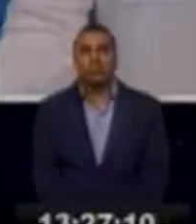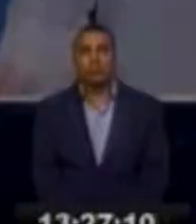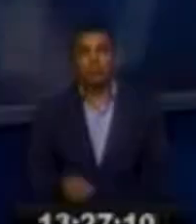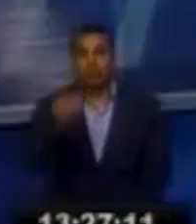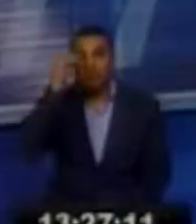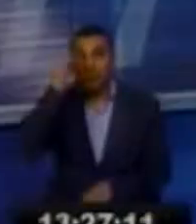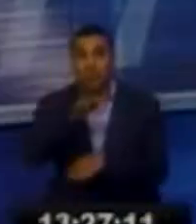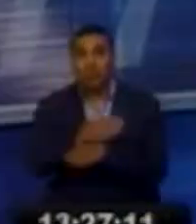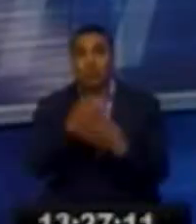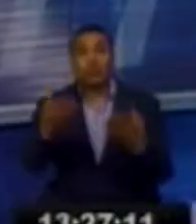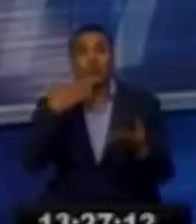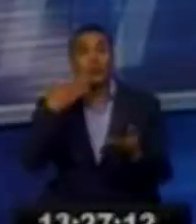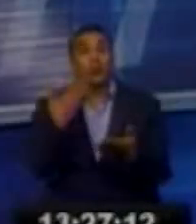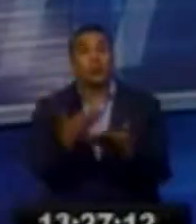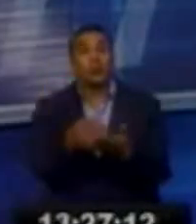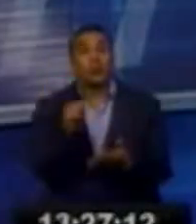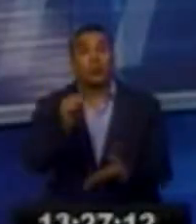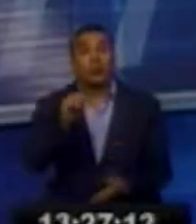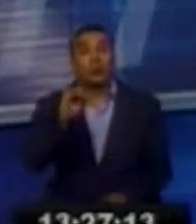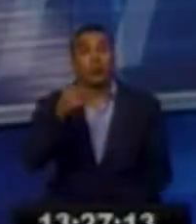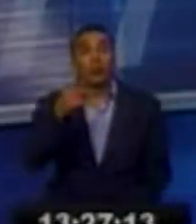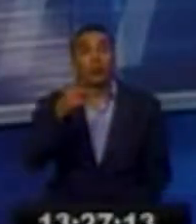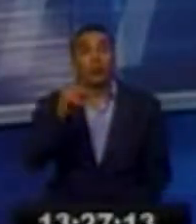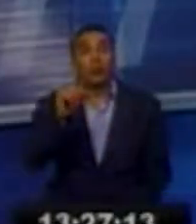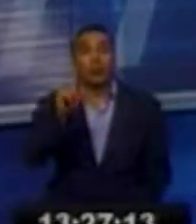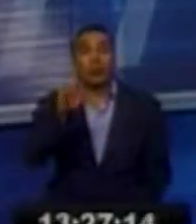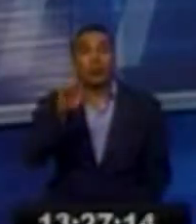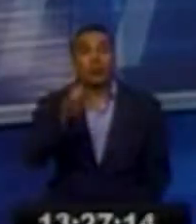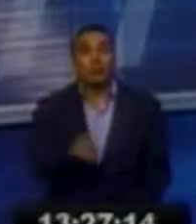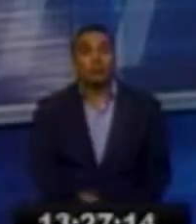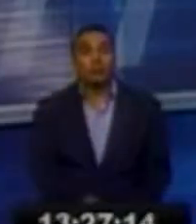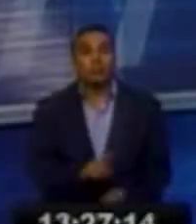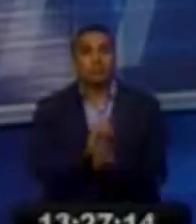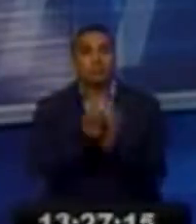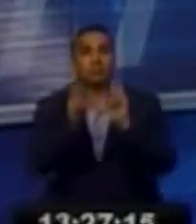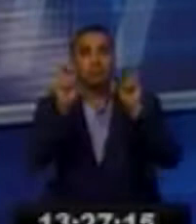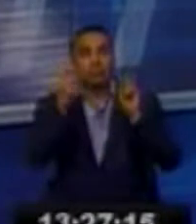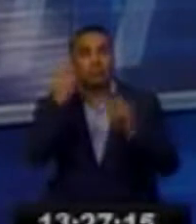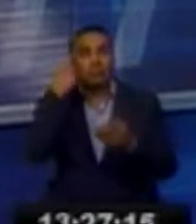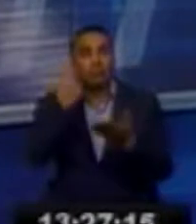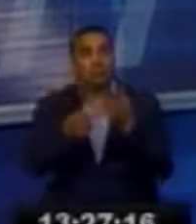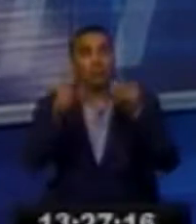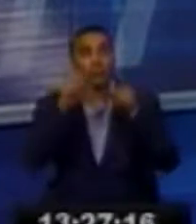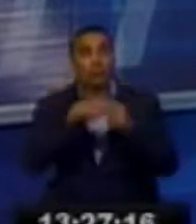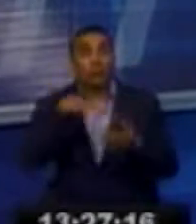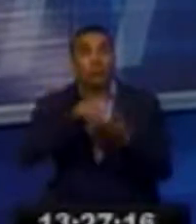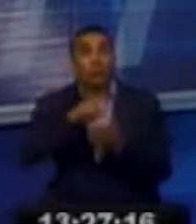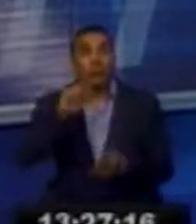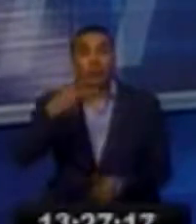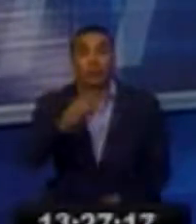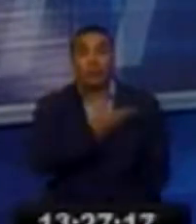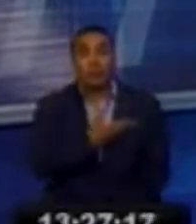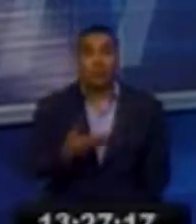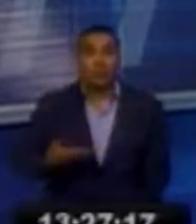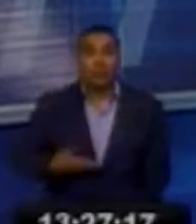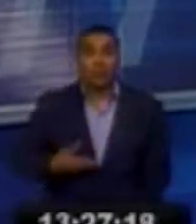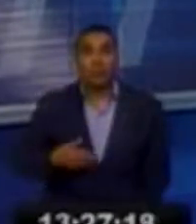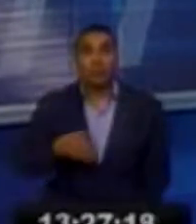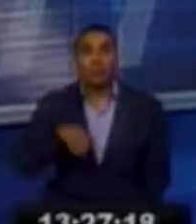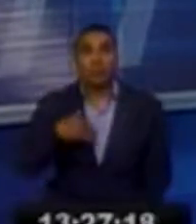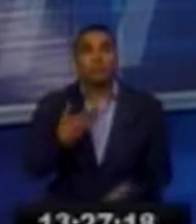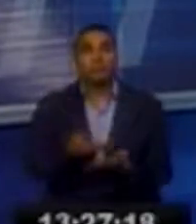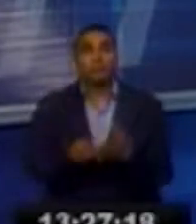Buenas tardes y muchísimas gracias, Nicole, por tu completo informe periodístico. Cambiamos de tema, amigos, para contarles que el vicepresidente de la República estuvo